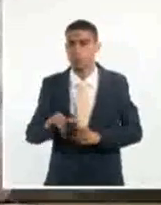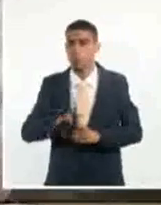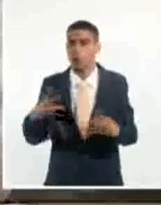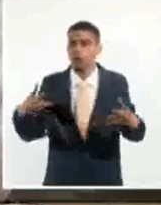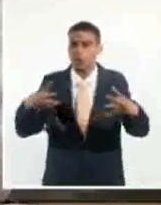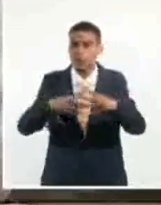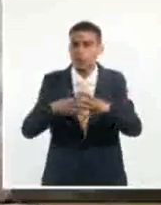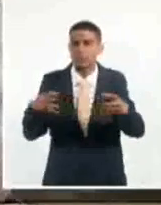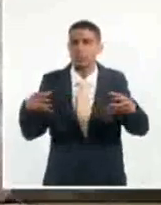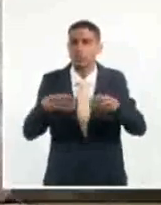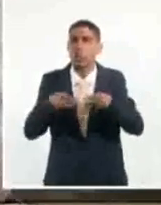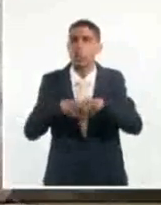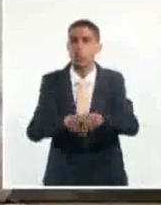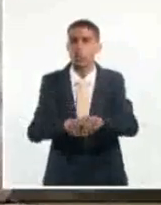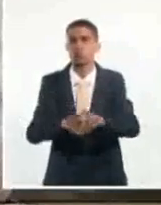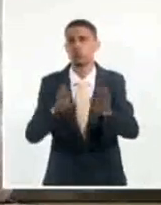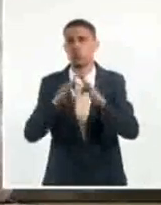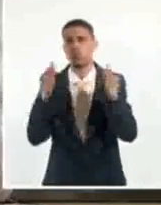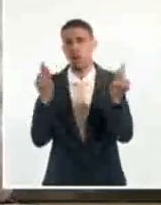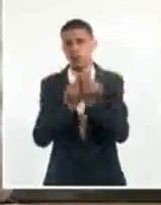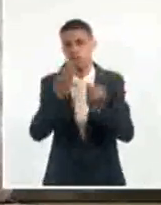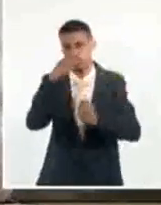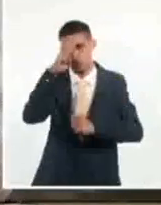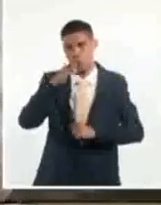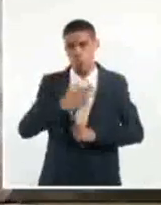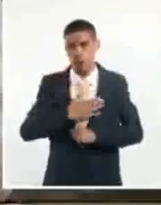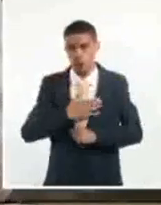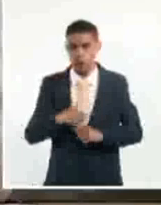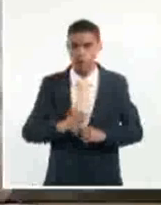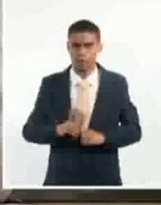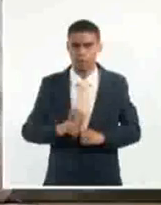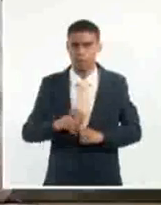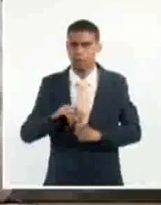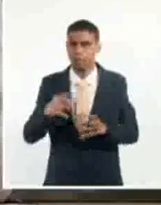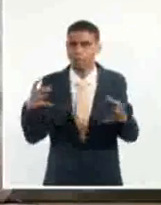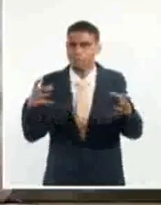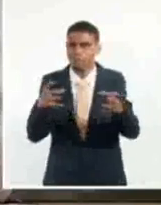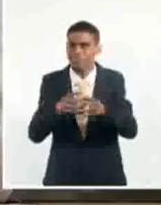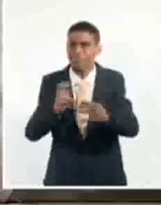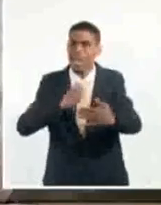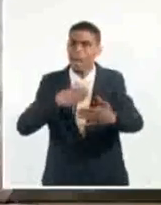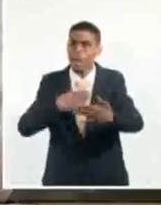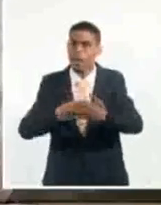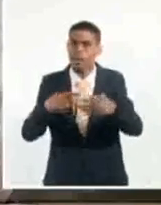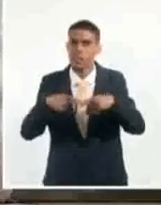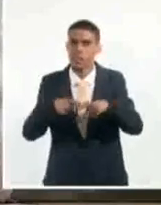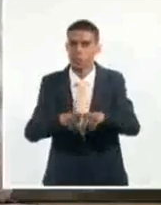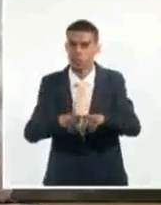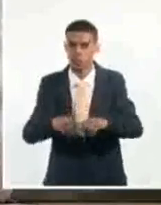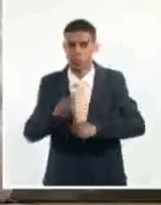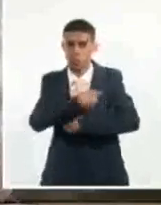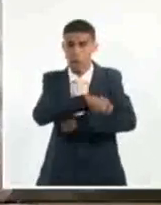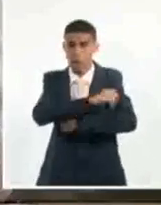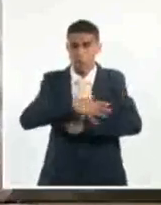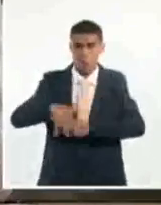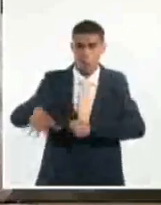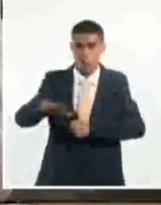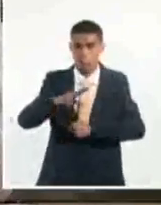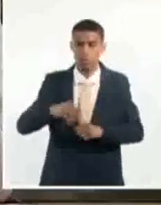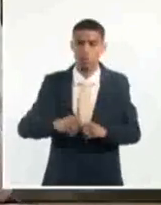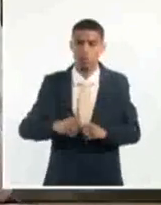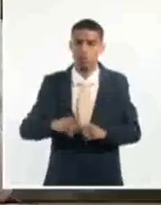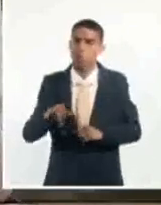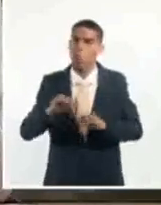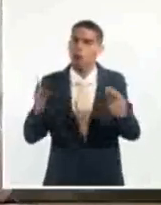pueblo, a la unidad de todas las familias cubanas, a la unidad de todas las instituciones con nuestra población, desarrollando